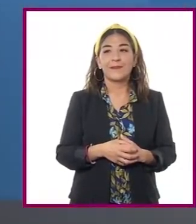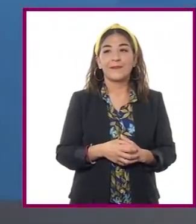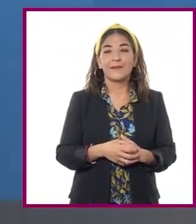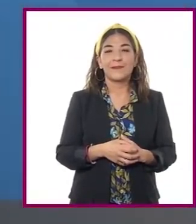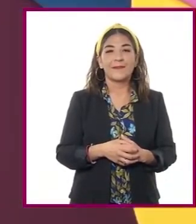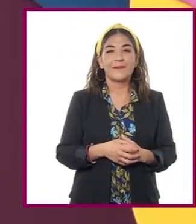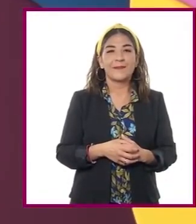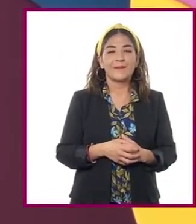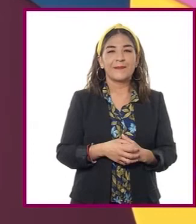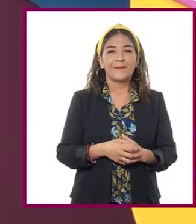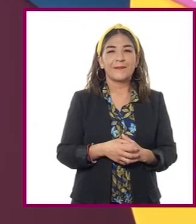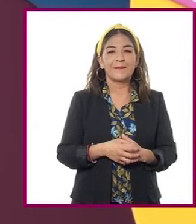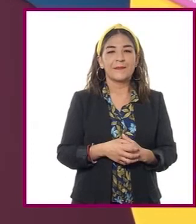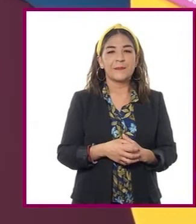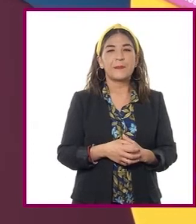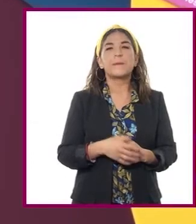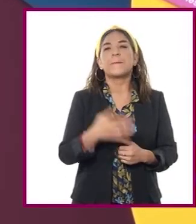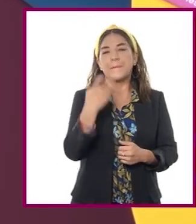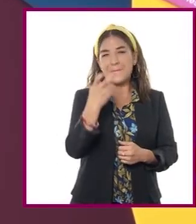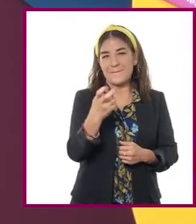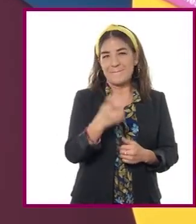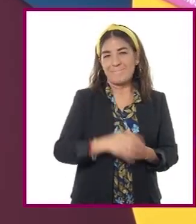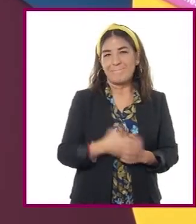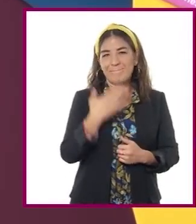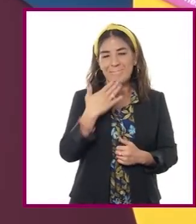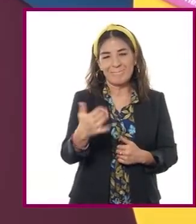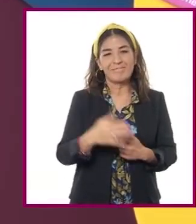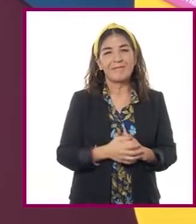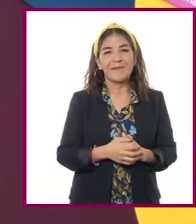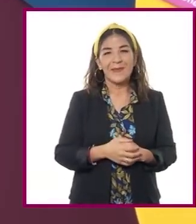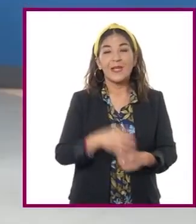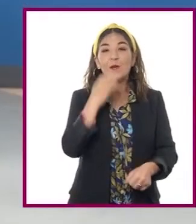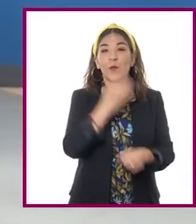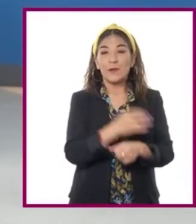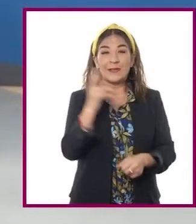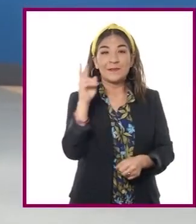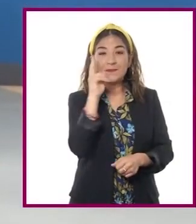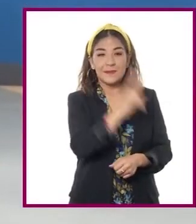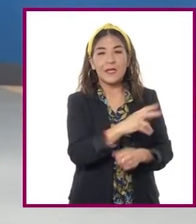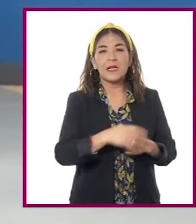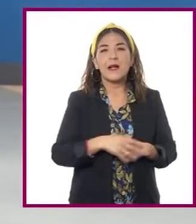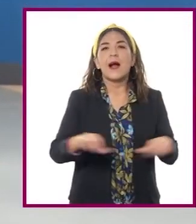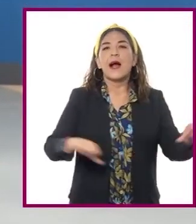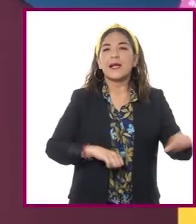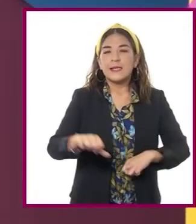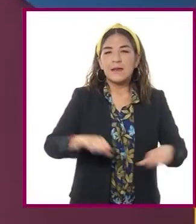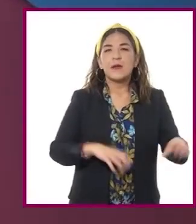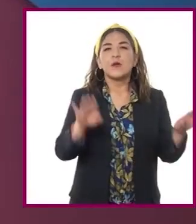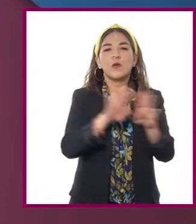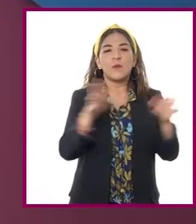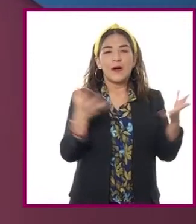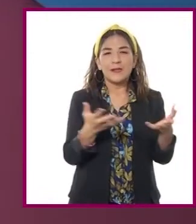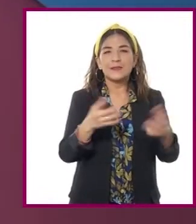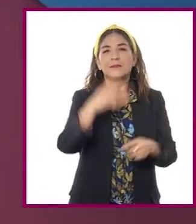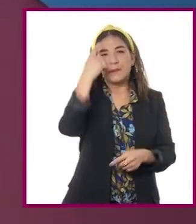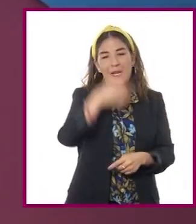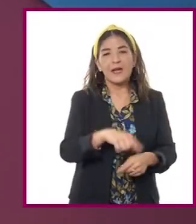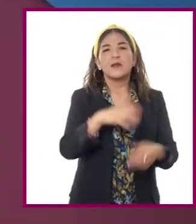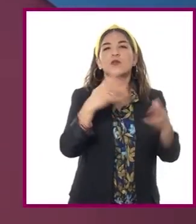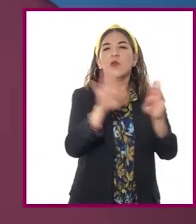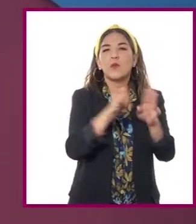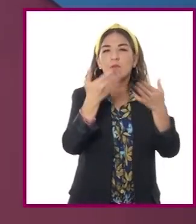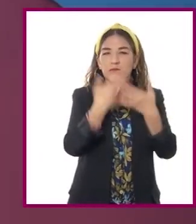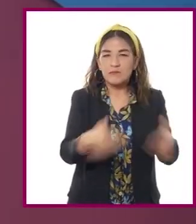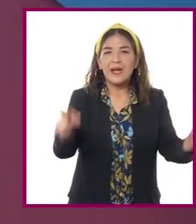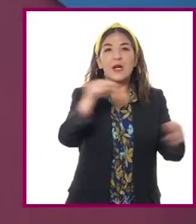Listo. Así es. Como se podrán dar cuenta, las acciones implementadas para la apertura